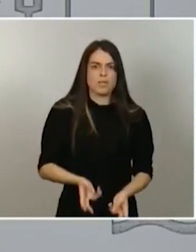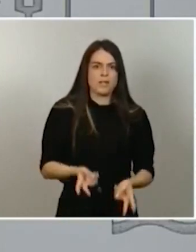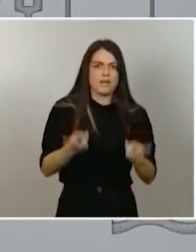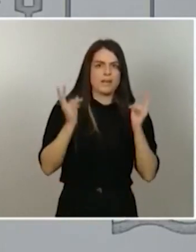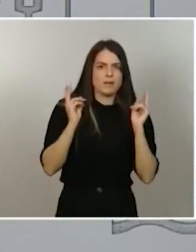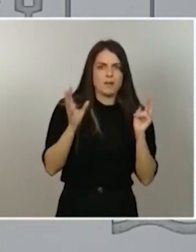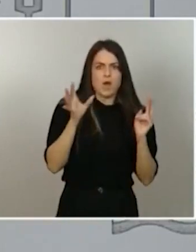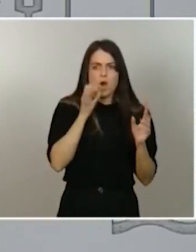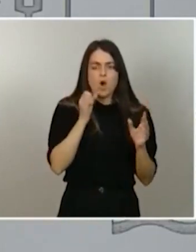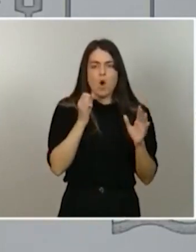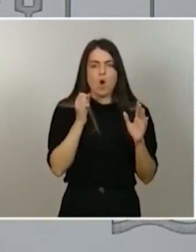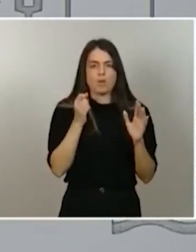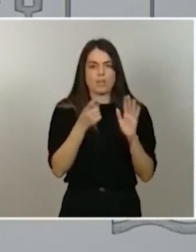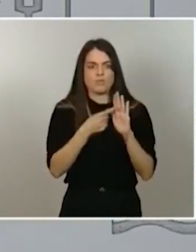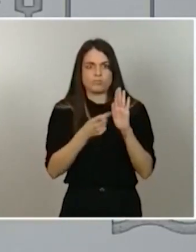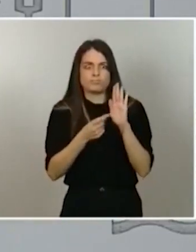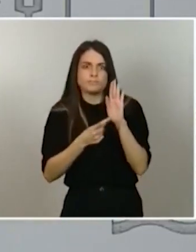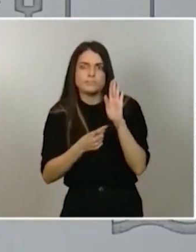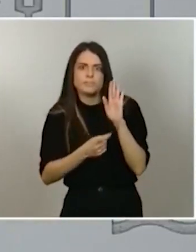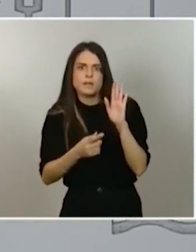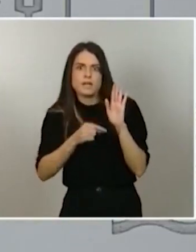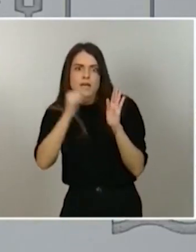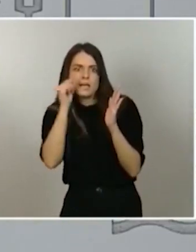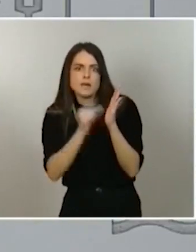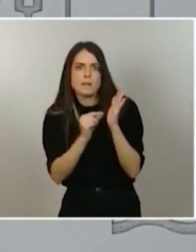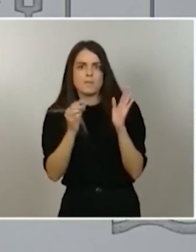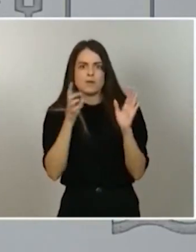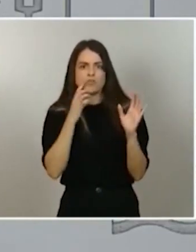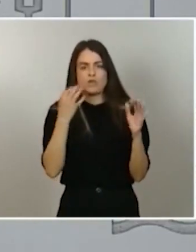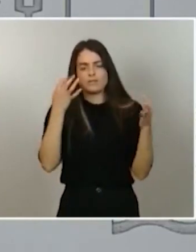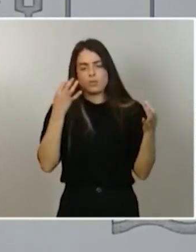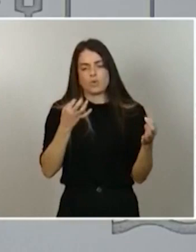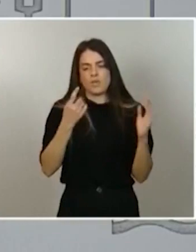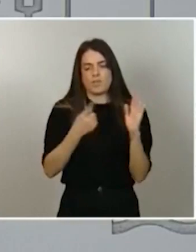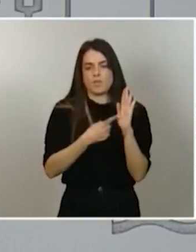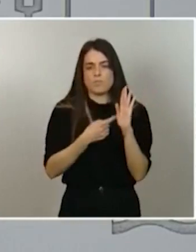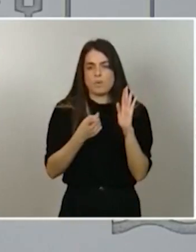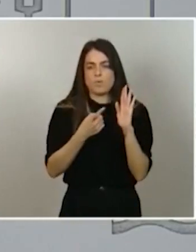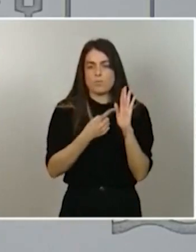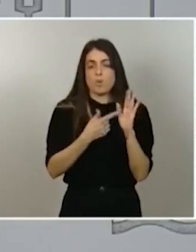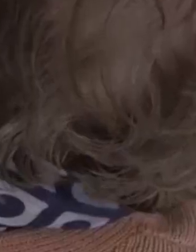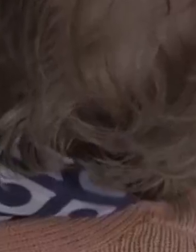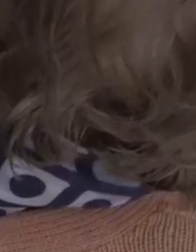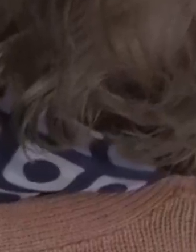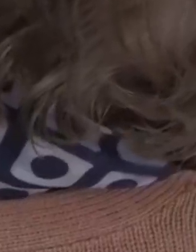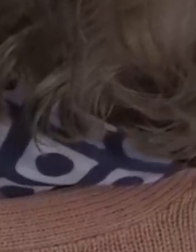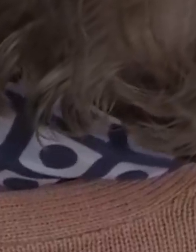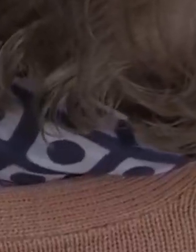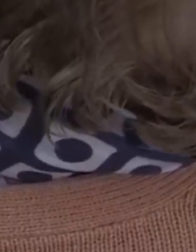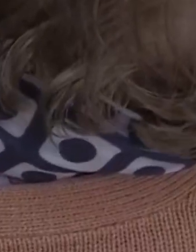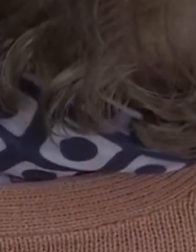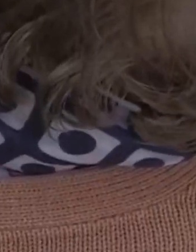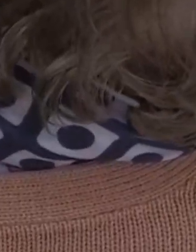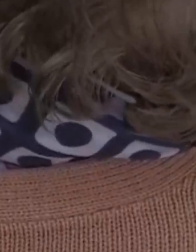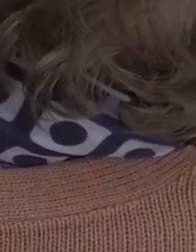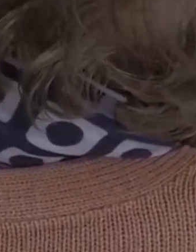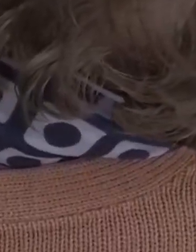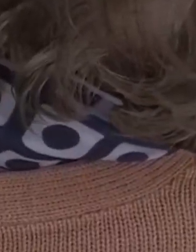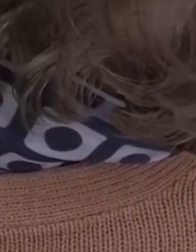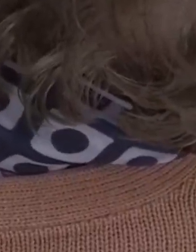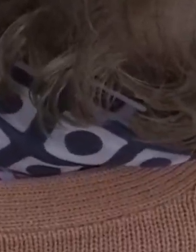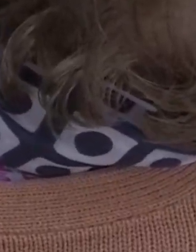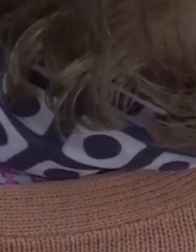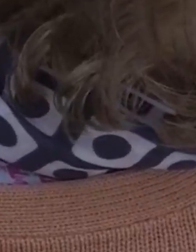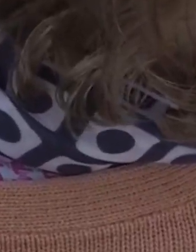desescalada que tiene que ir muy segura para que no se produzcan efectos no deseados general y las comunidades autónomas